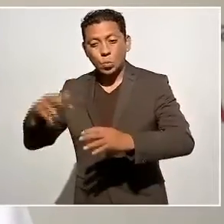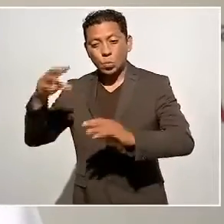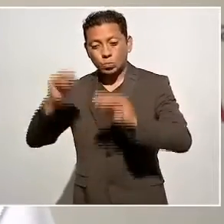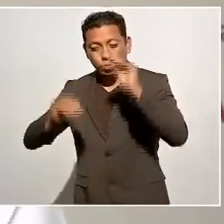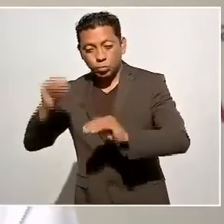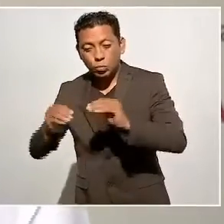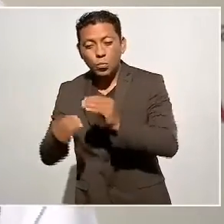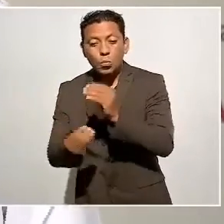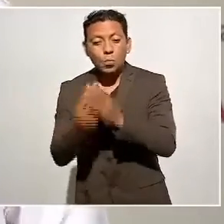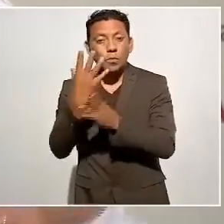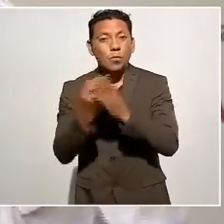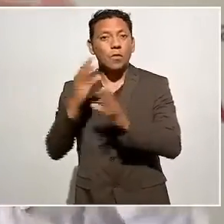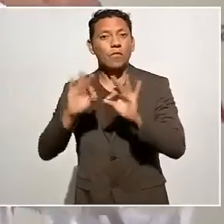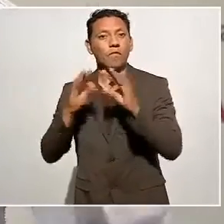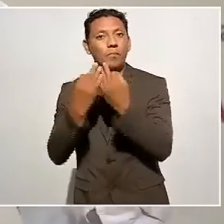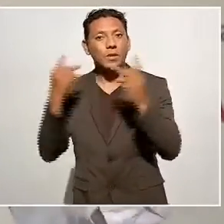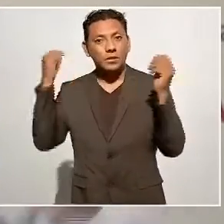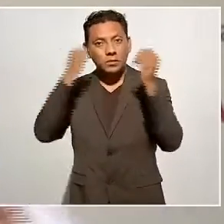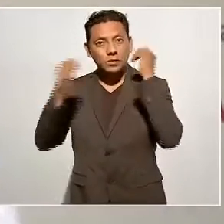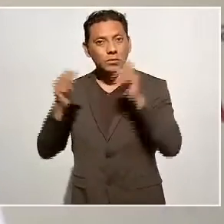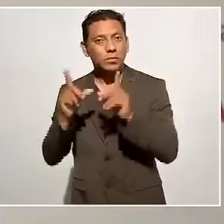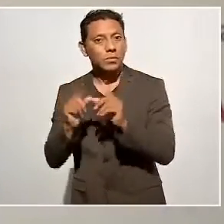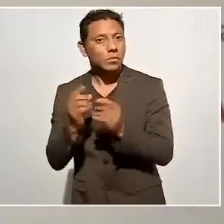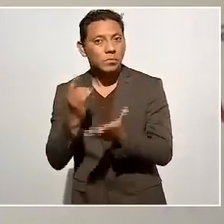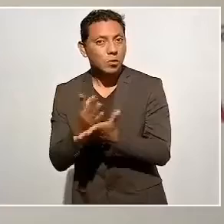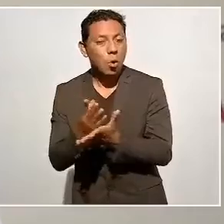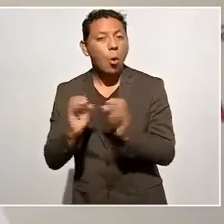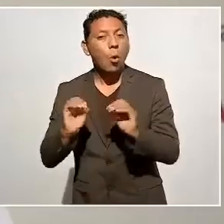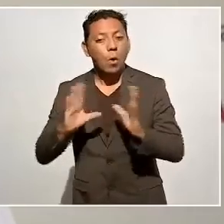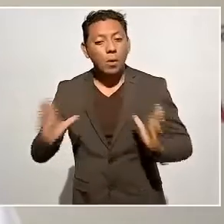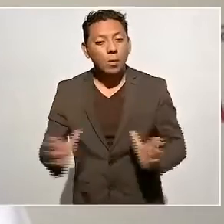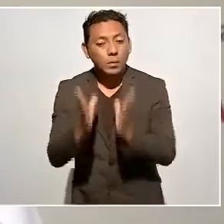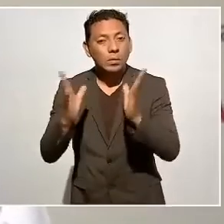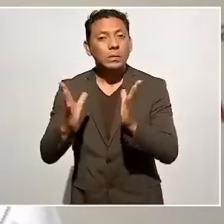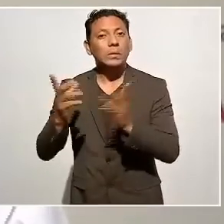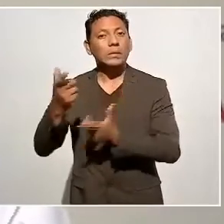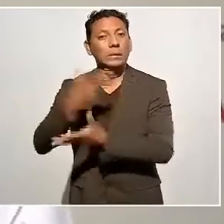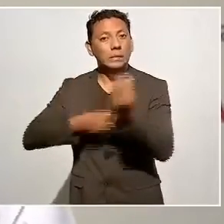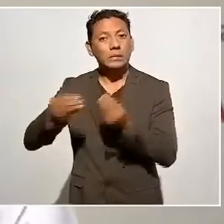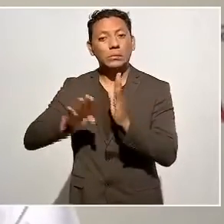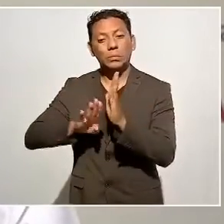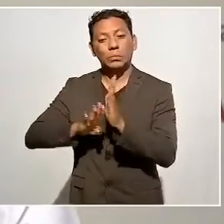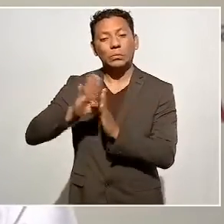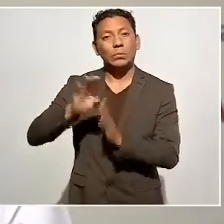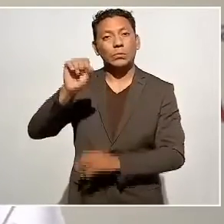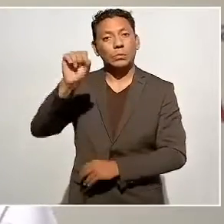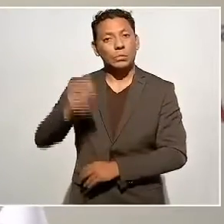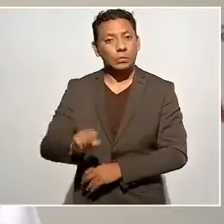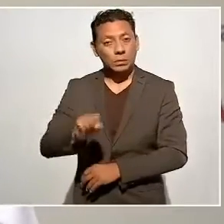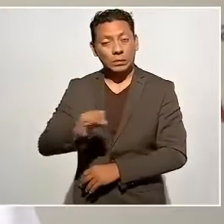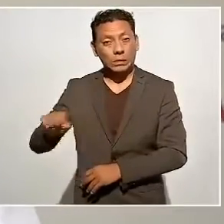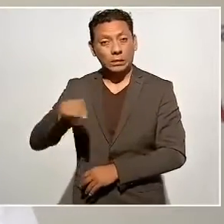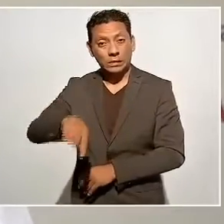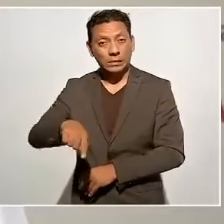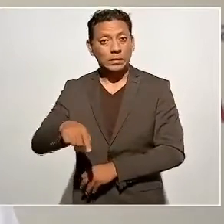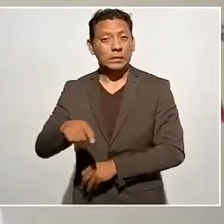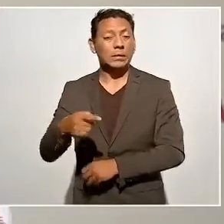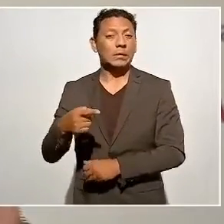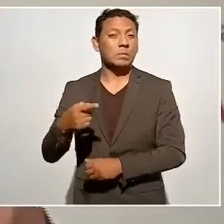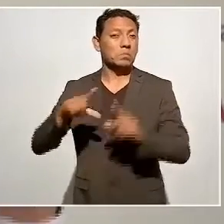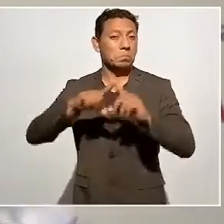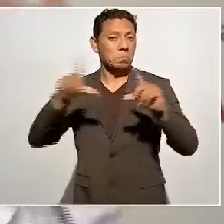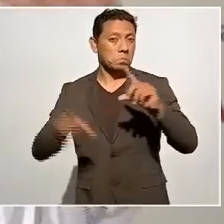turística de la región o que haya una reactivación económica en el sur-sureste del país